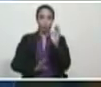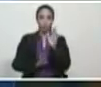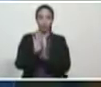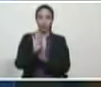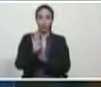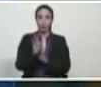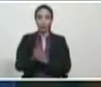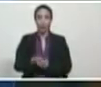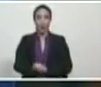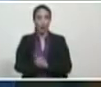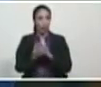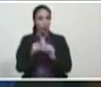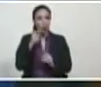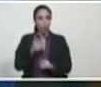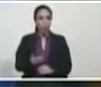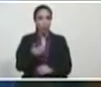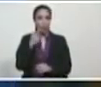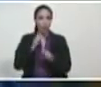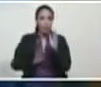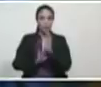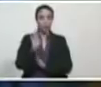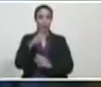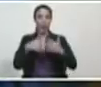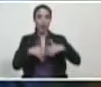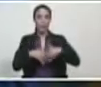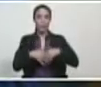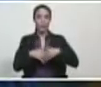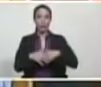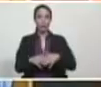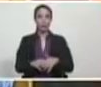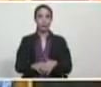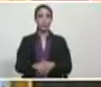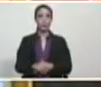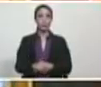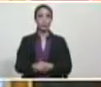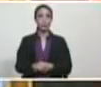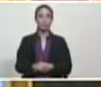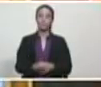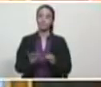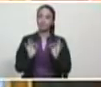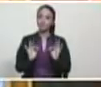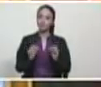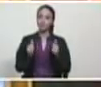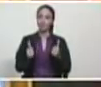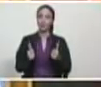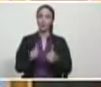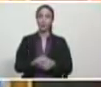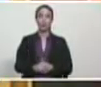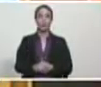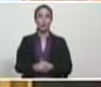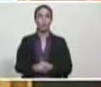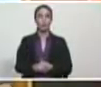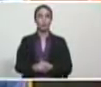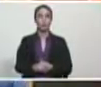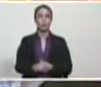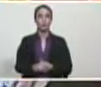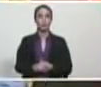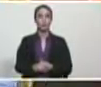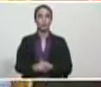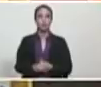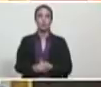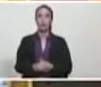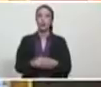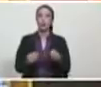de esta importante área industrial. Muy bien, querido compañero. Hay que...